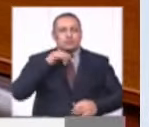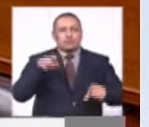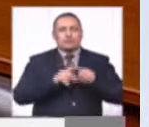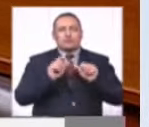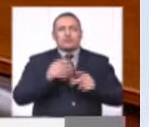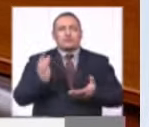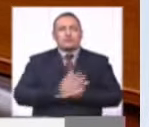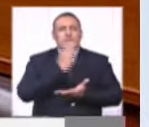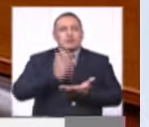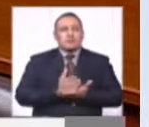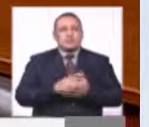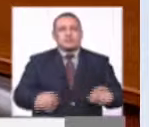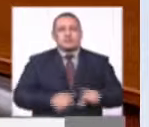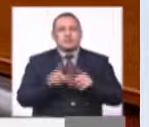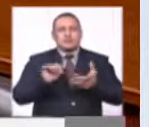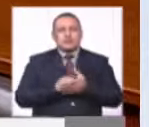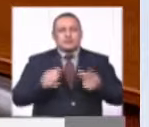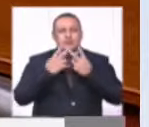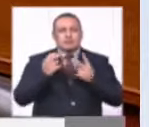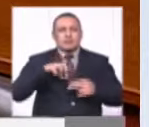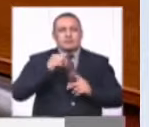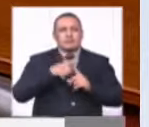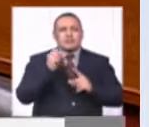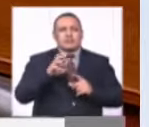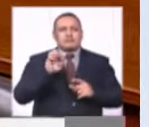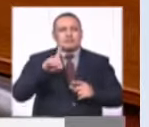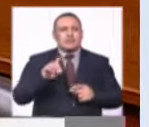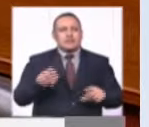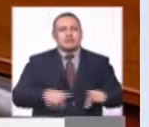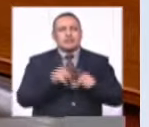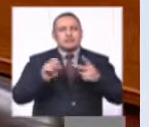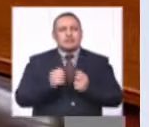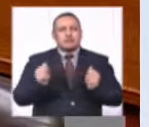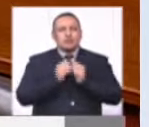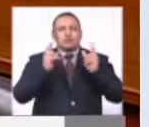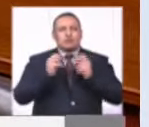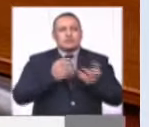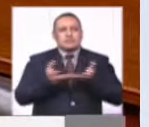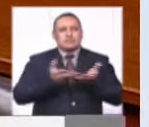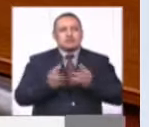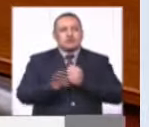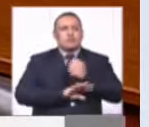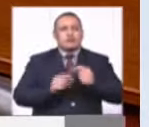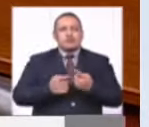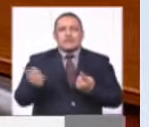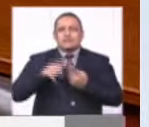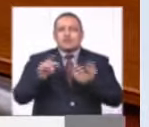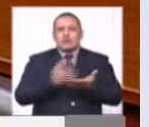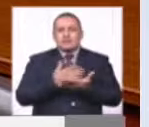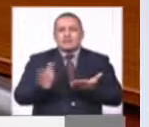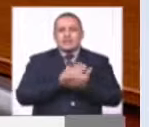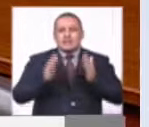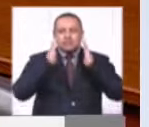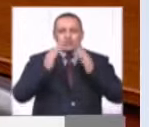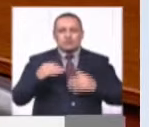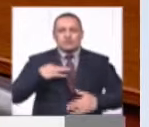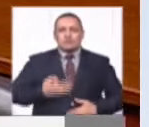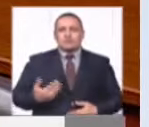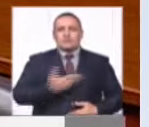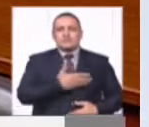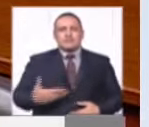teniendo problemas todavía con los petards, todavía con los temas de servicios básicos y hasta el momento no se han atendido, señor